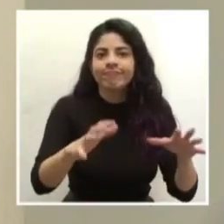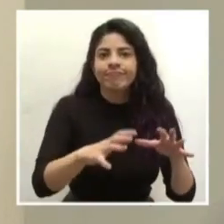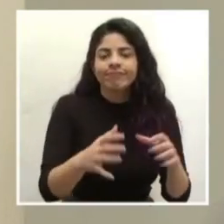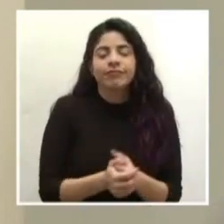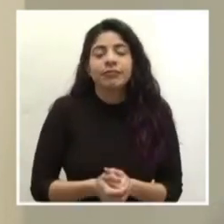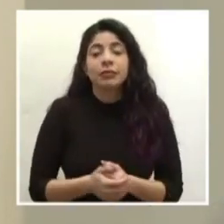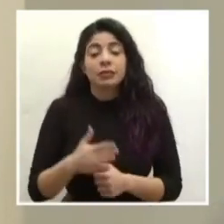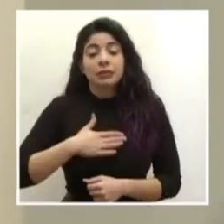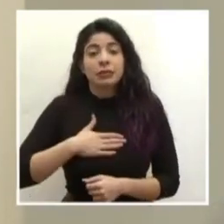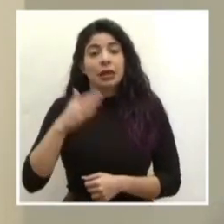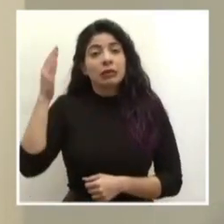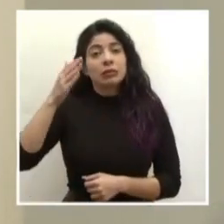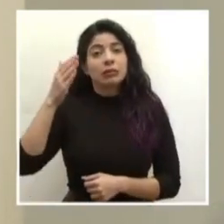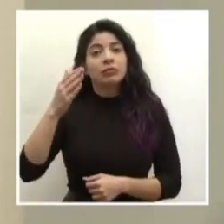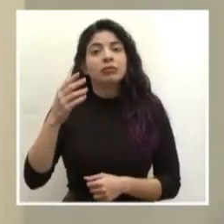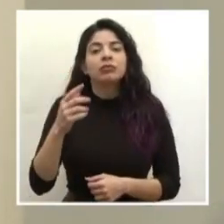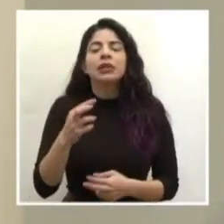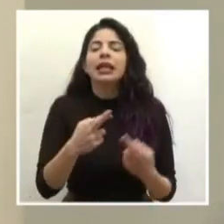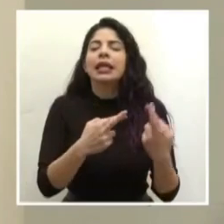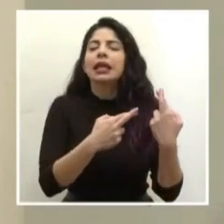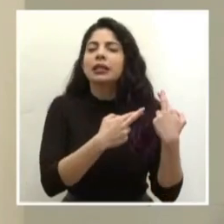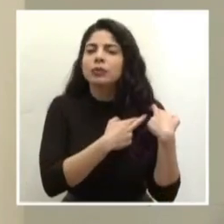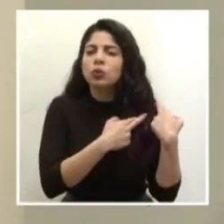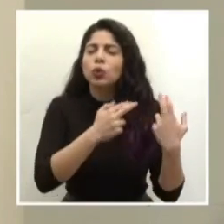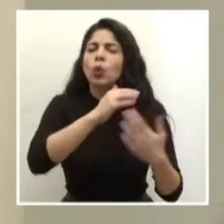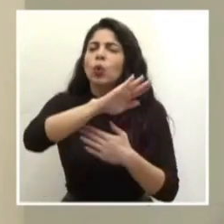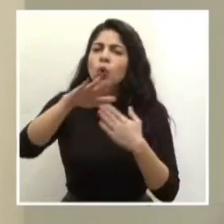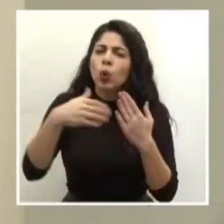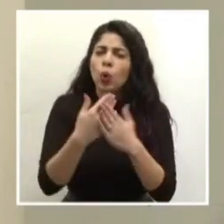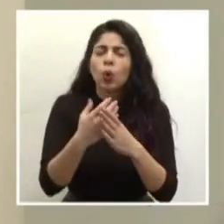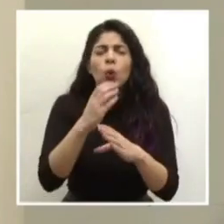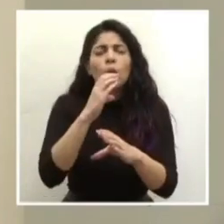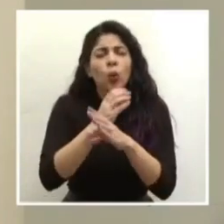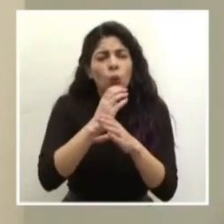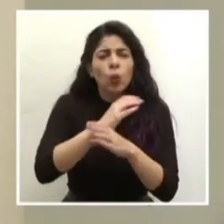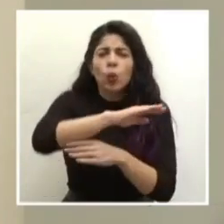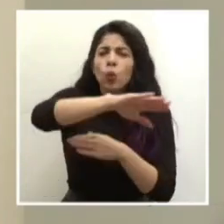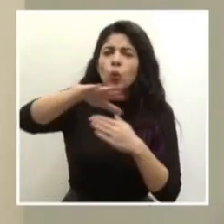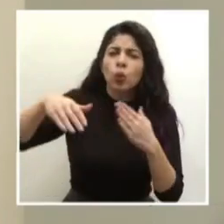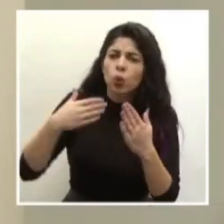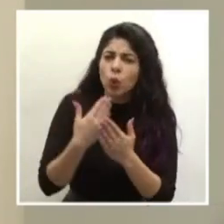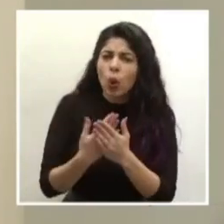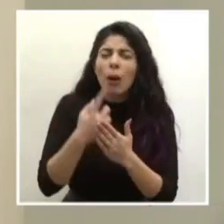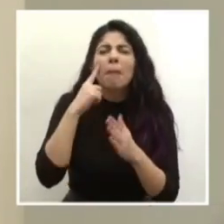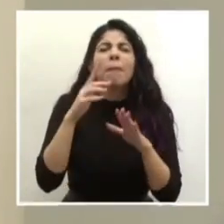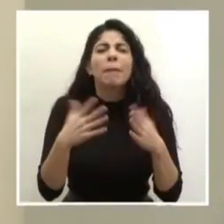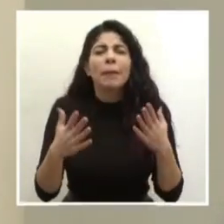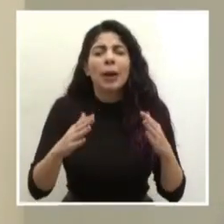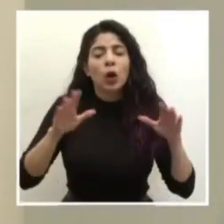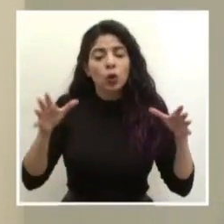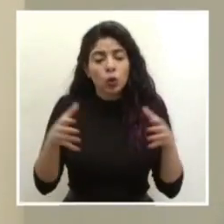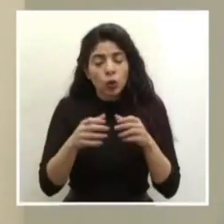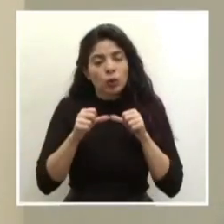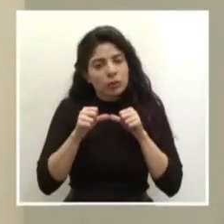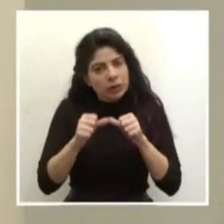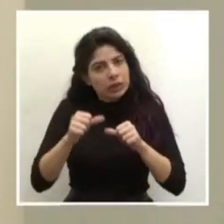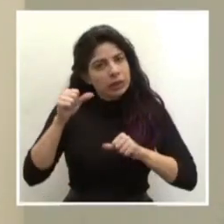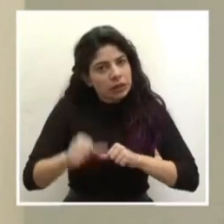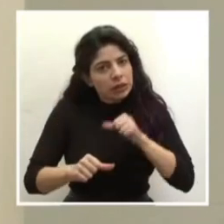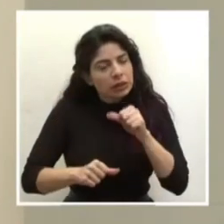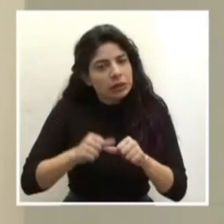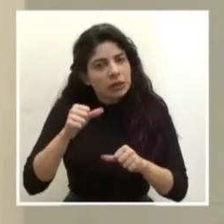Mi mensaje es responsabilidad de todas y todos, cuidarnos todas y todos para poder seguir adelante con el